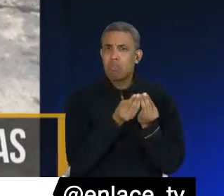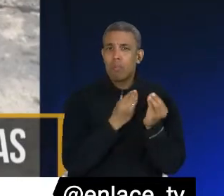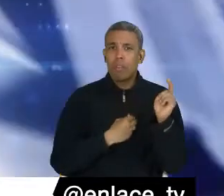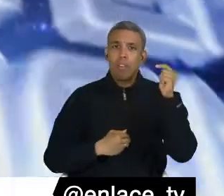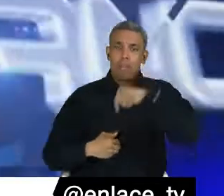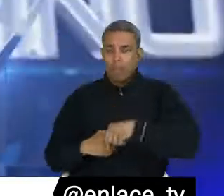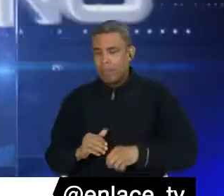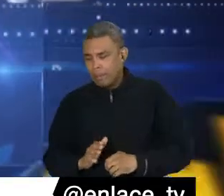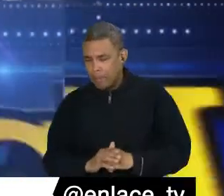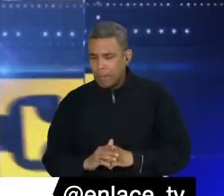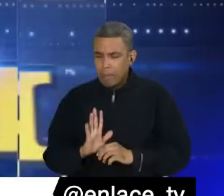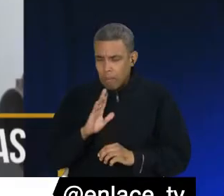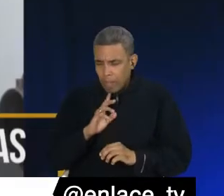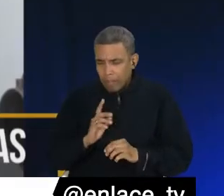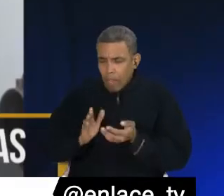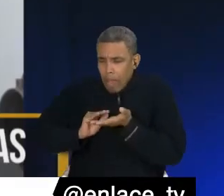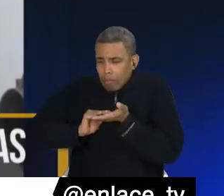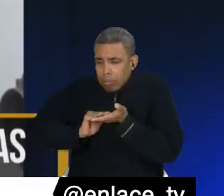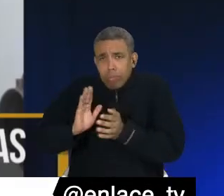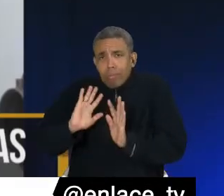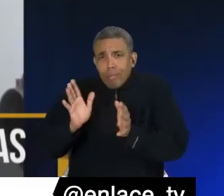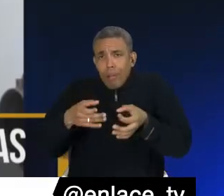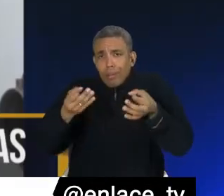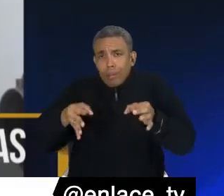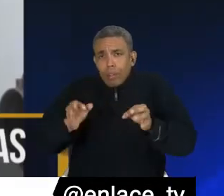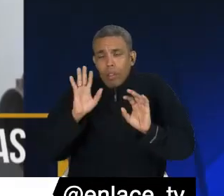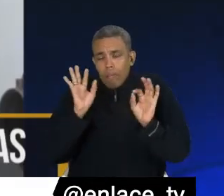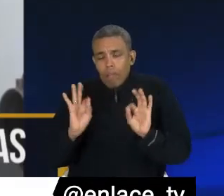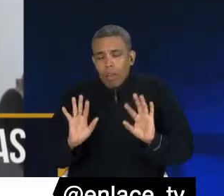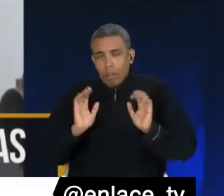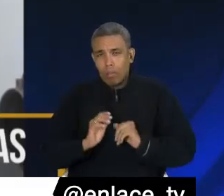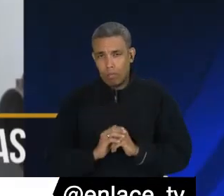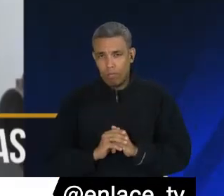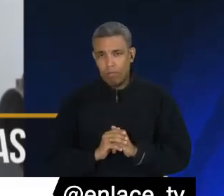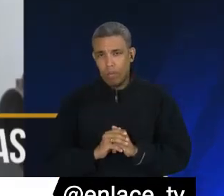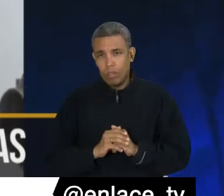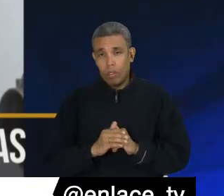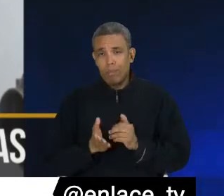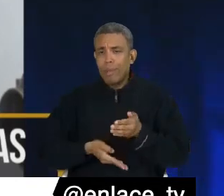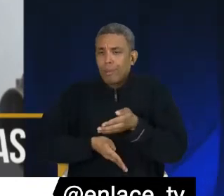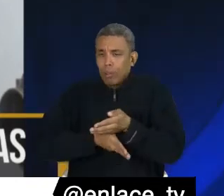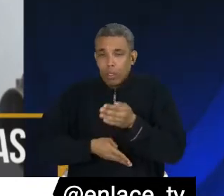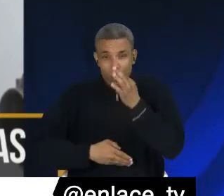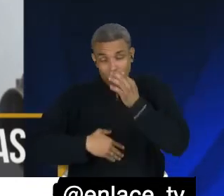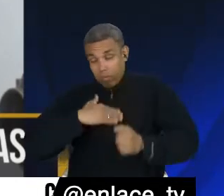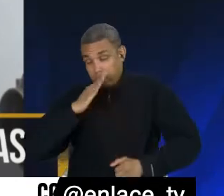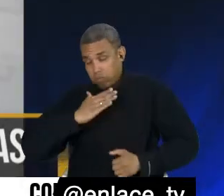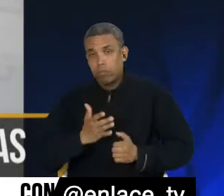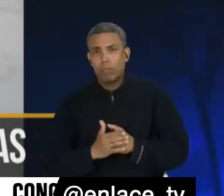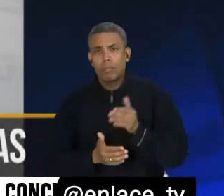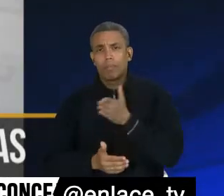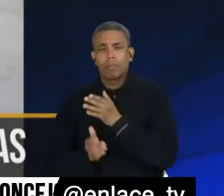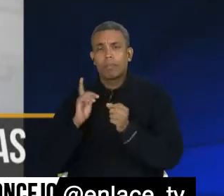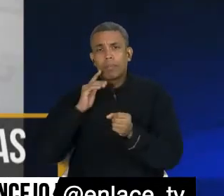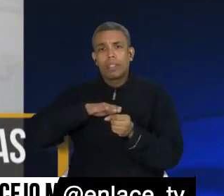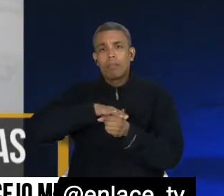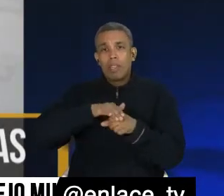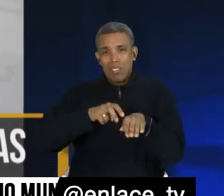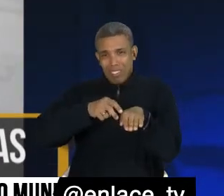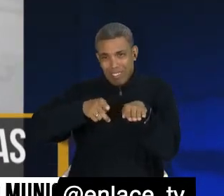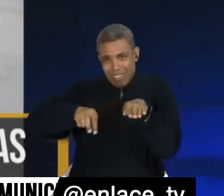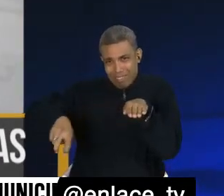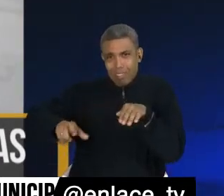remendado. A las afueras del Centro de Convivencia Ciudadana, lugar donde se atiende a población vulnerable e incluso a